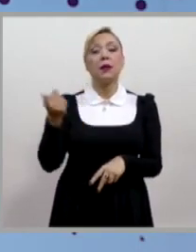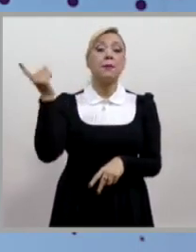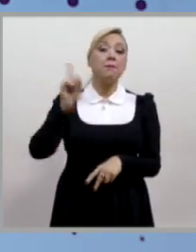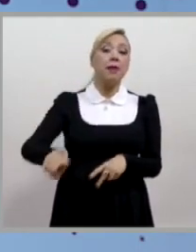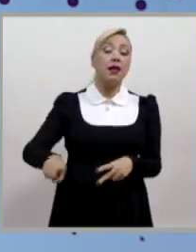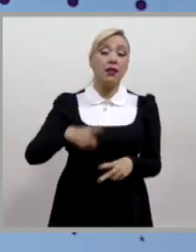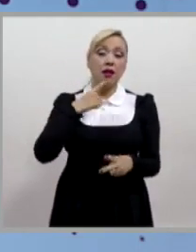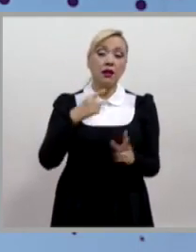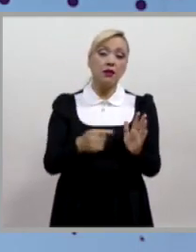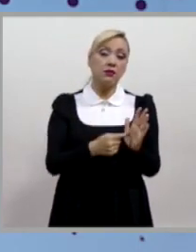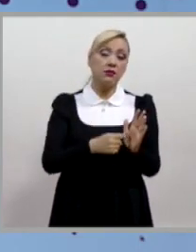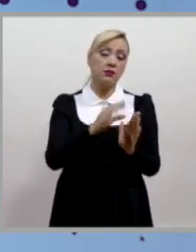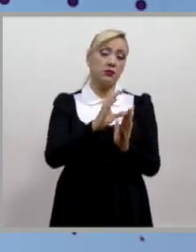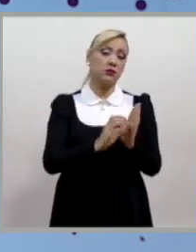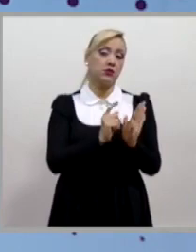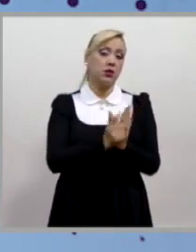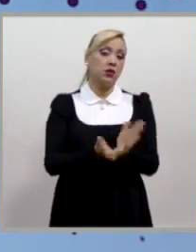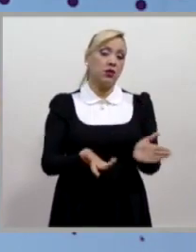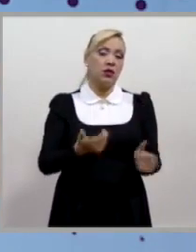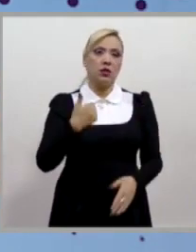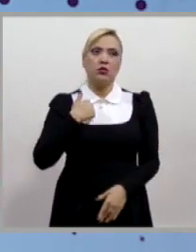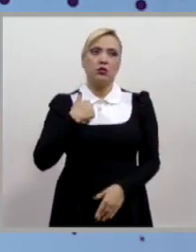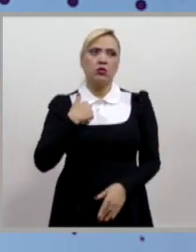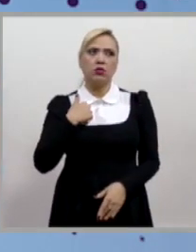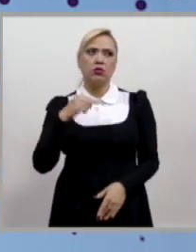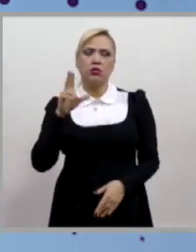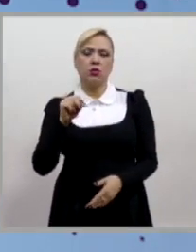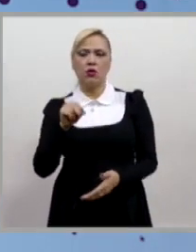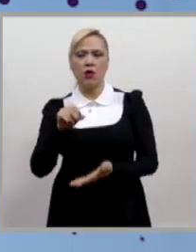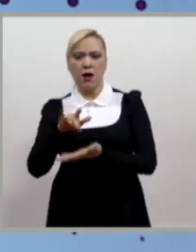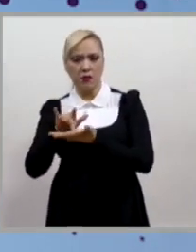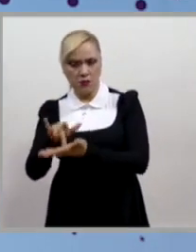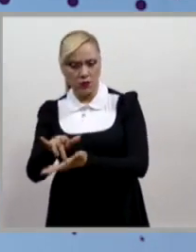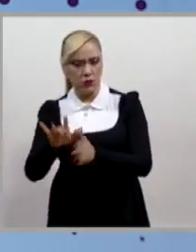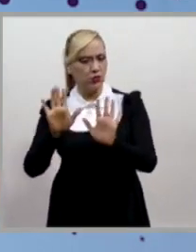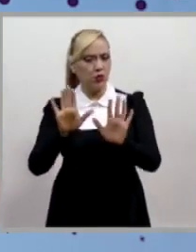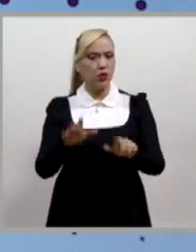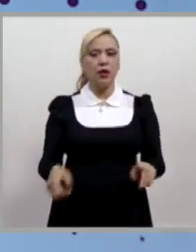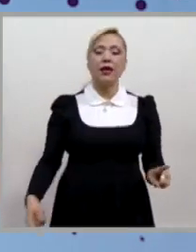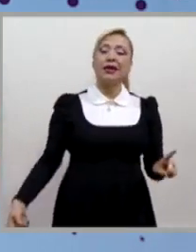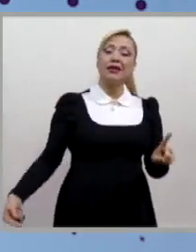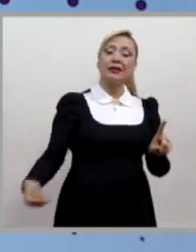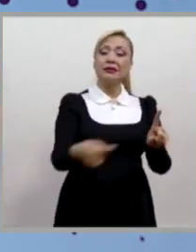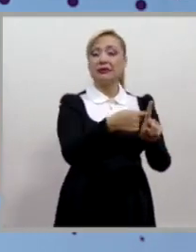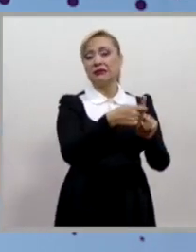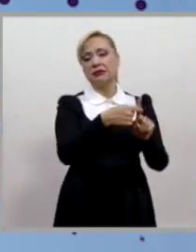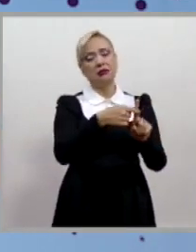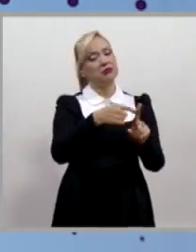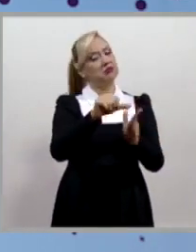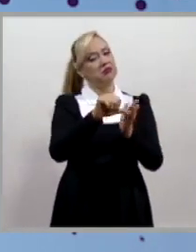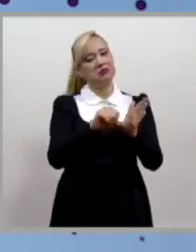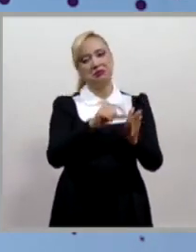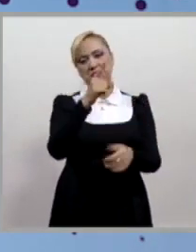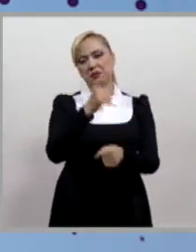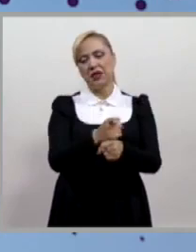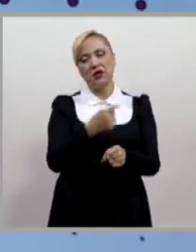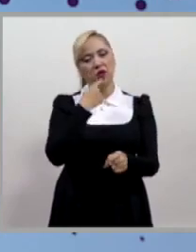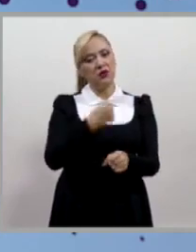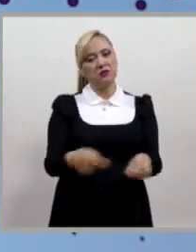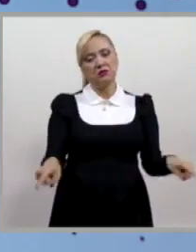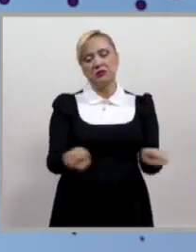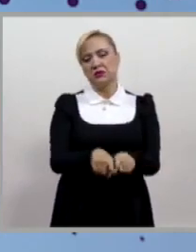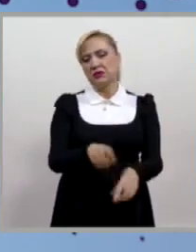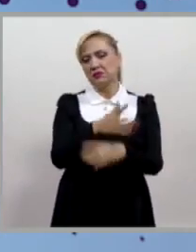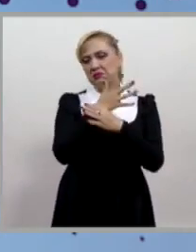está claramente establecido. Entonces, yo no que esté a favor del activismo judicial, creo que es una consecuencia natural. Me parece que vamos a tener que reflexionar en ese